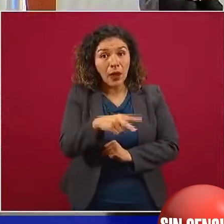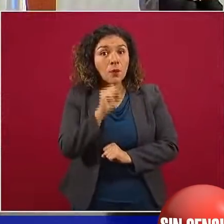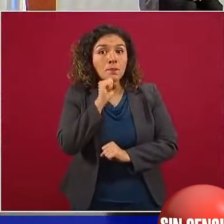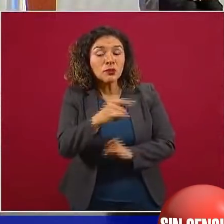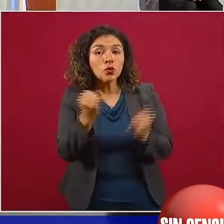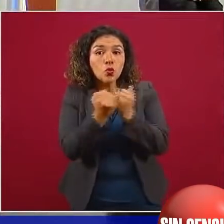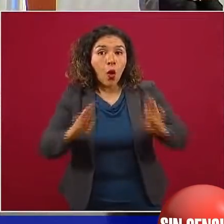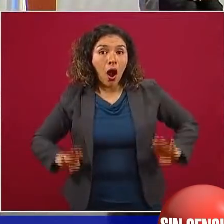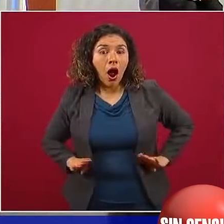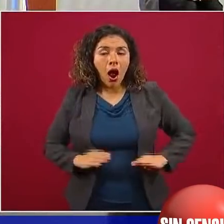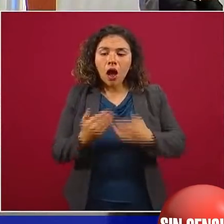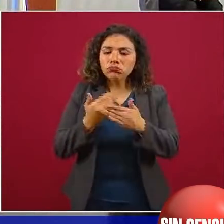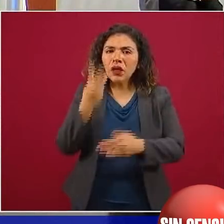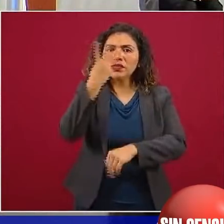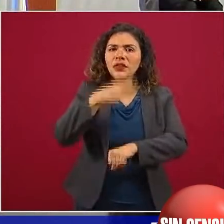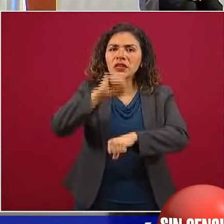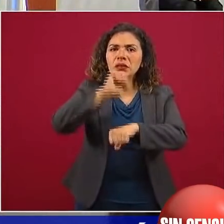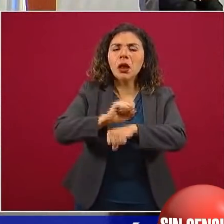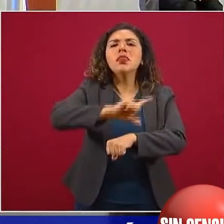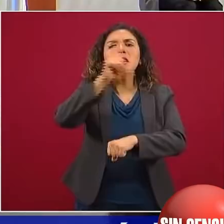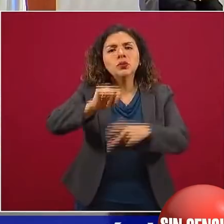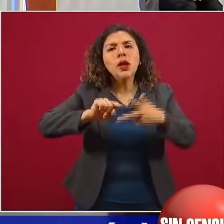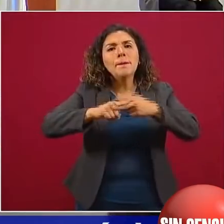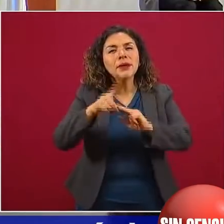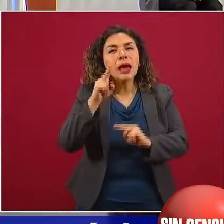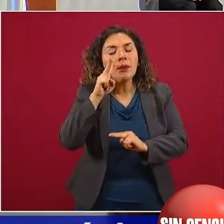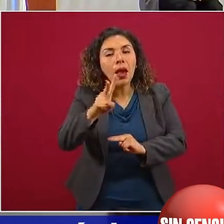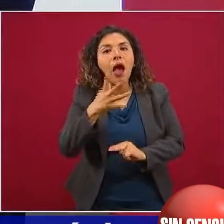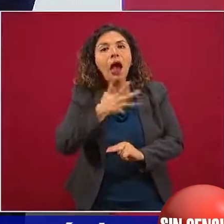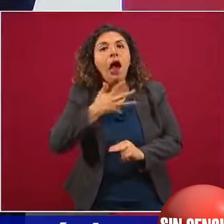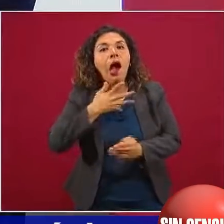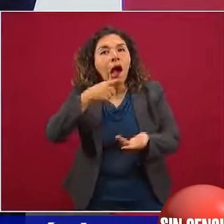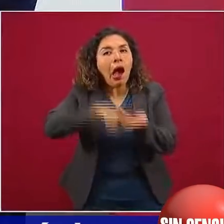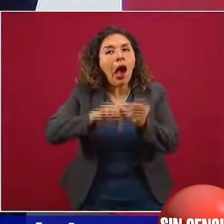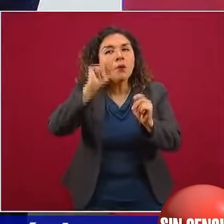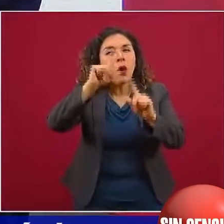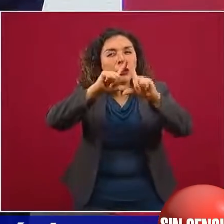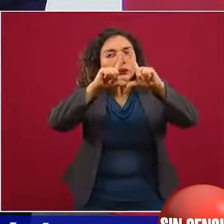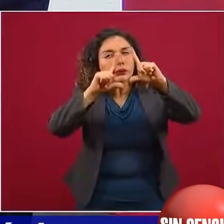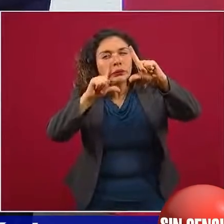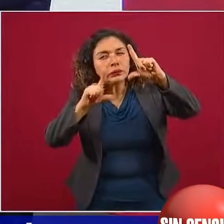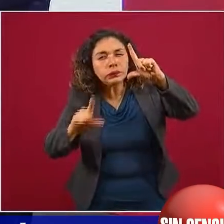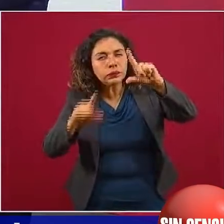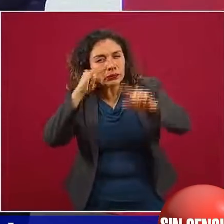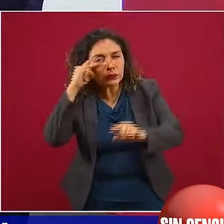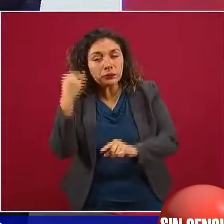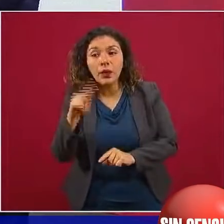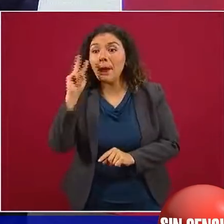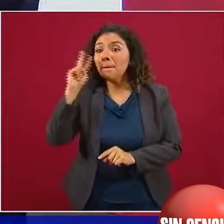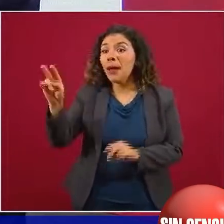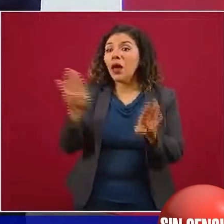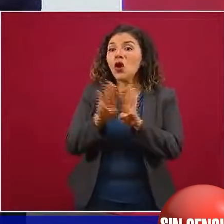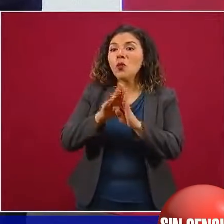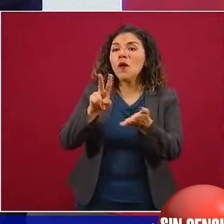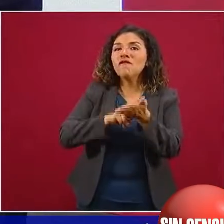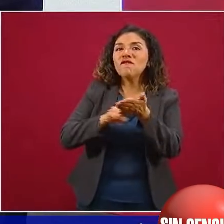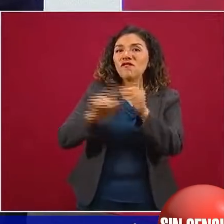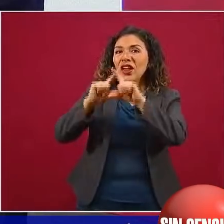y empezamos a ver un descenso progresivo, una disminución. Y es lo que se ve en esta casilla verde que está en la diapositiva: